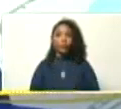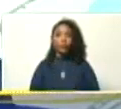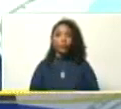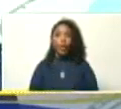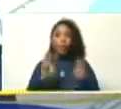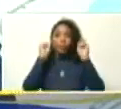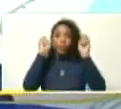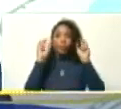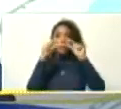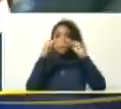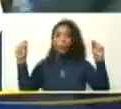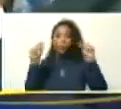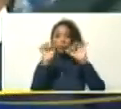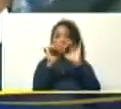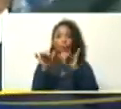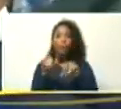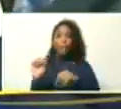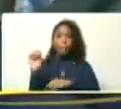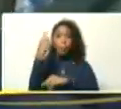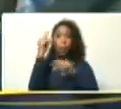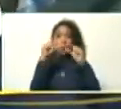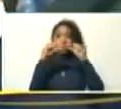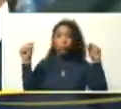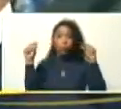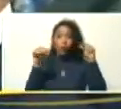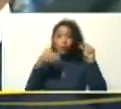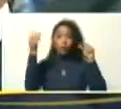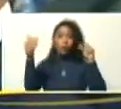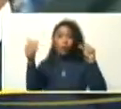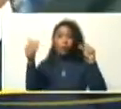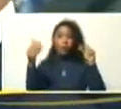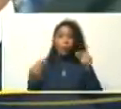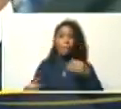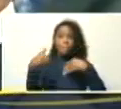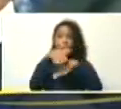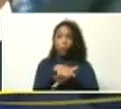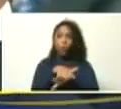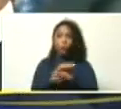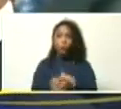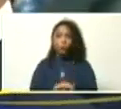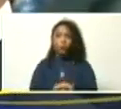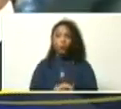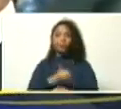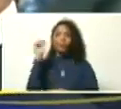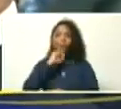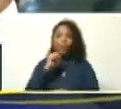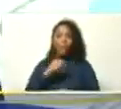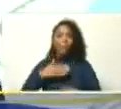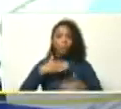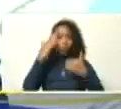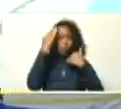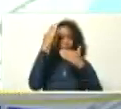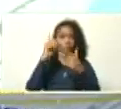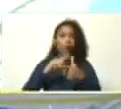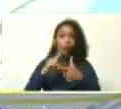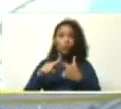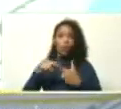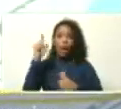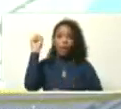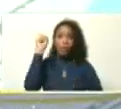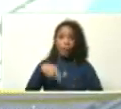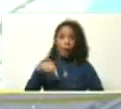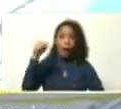Título. Primero titula y después incorpora. Correcto. Mis saludos entonces también en